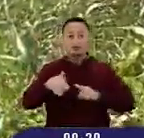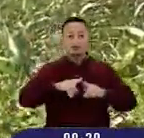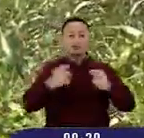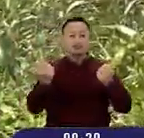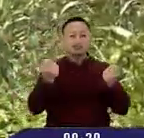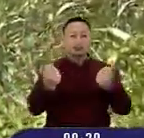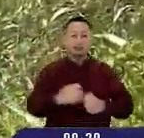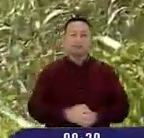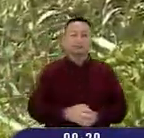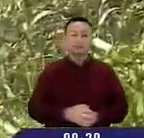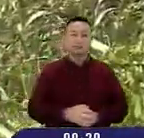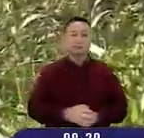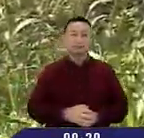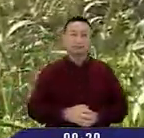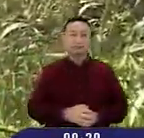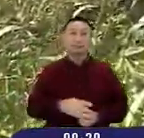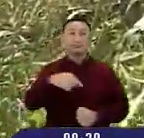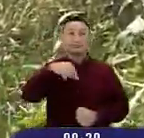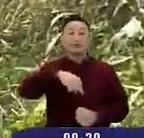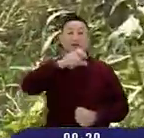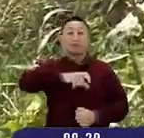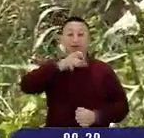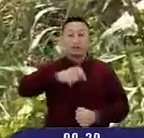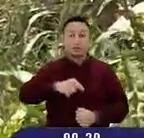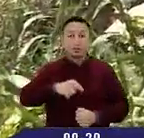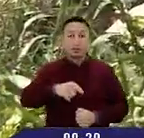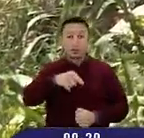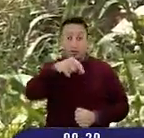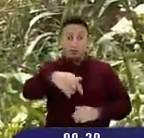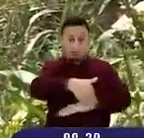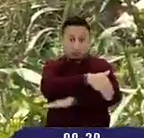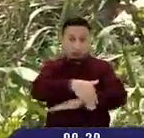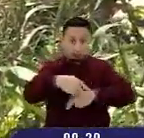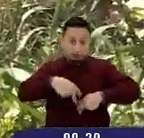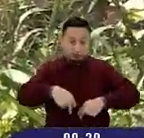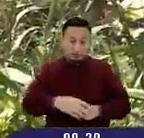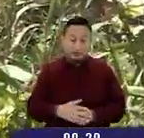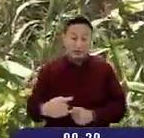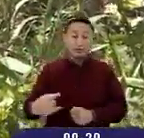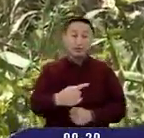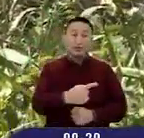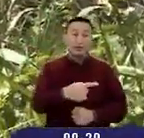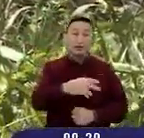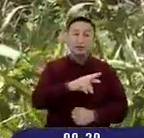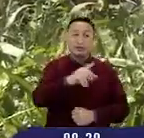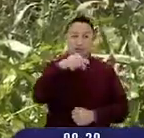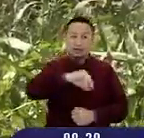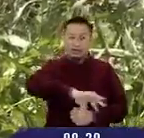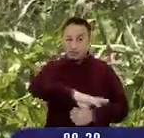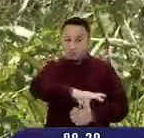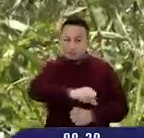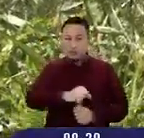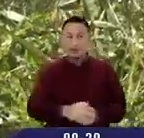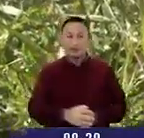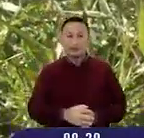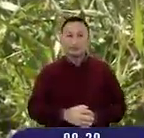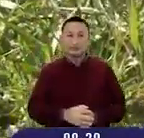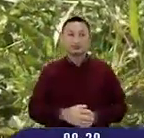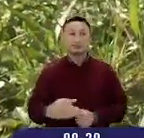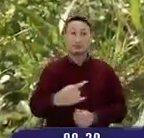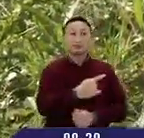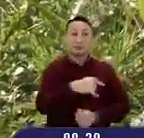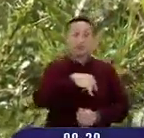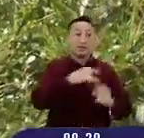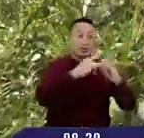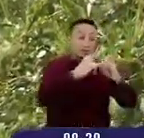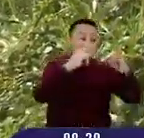operativos, tratando de ubicar a estas personas en situación de calle, muchos de ellos que a veces delinquen en este sector, hacen sus casas,